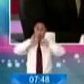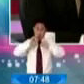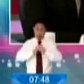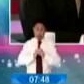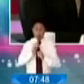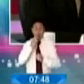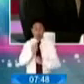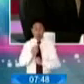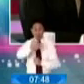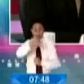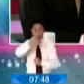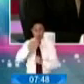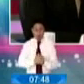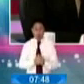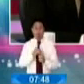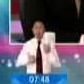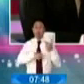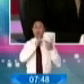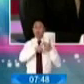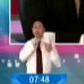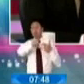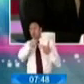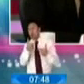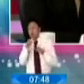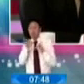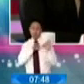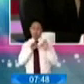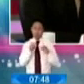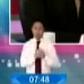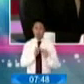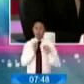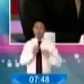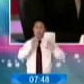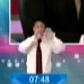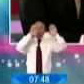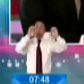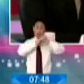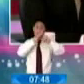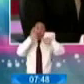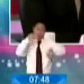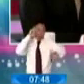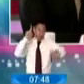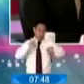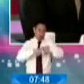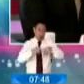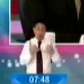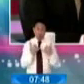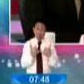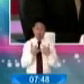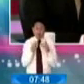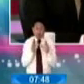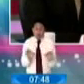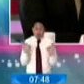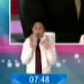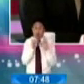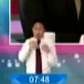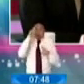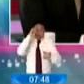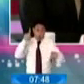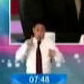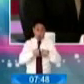la remuneración. Luego también algunas otras aclaraciones. Si es que las empresas llegan a acuerdos, porque este es el corazón del proyecto,